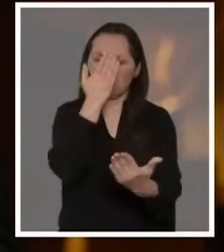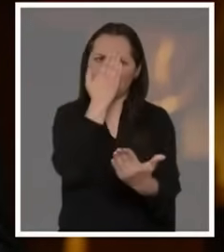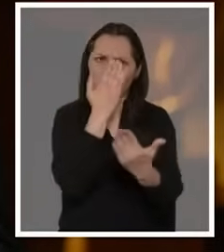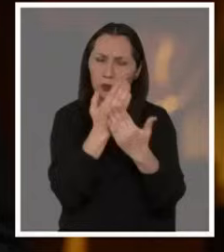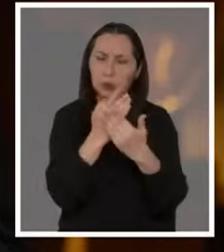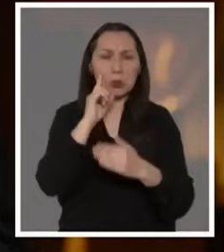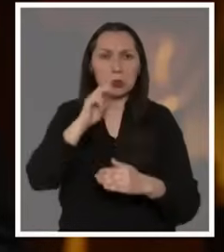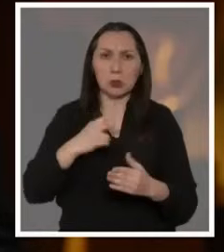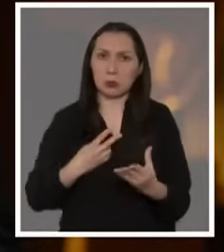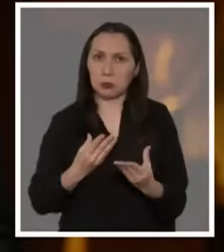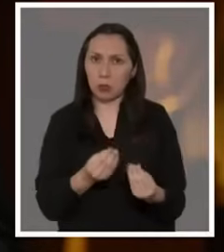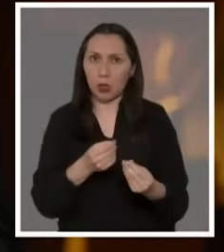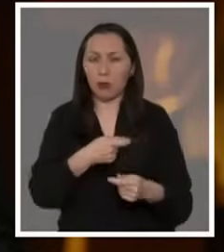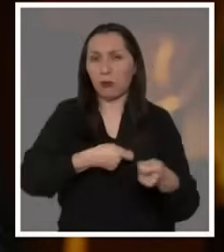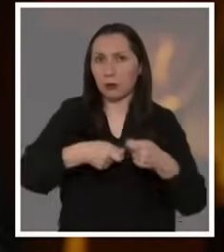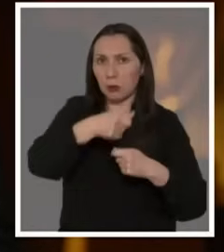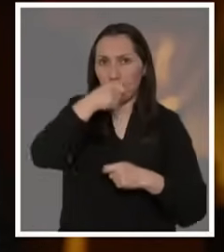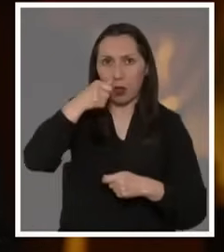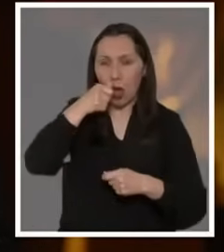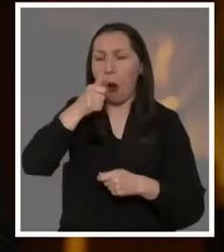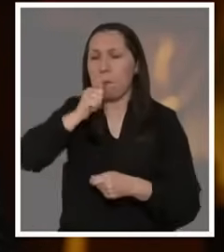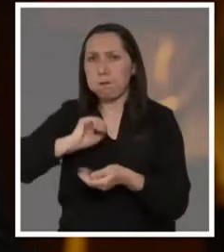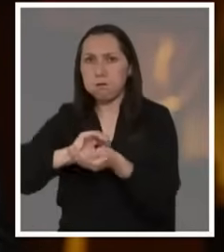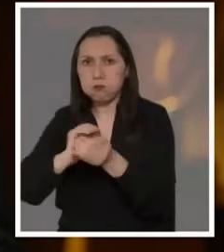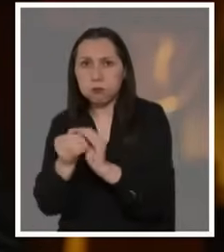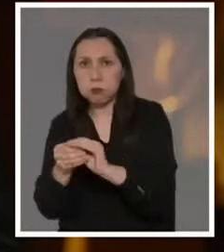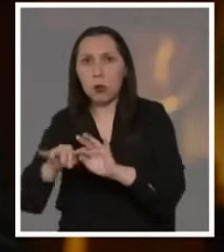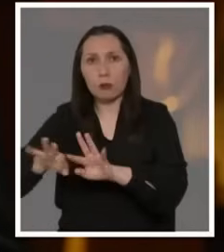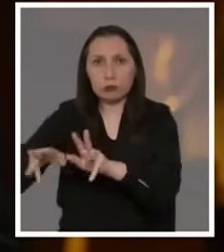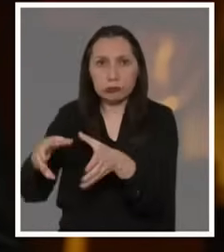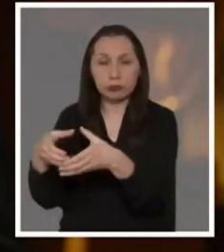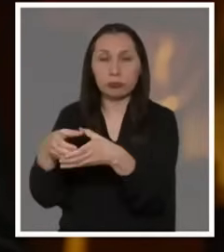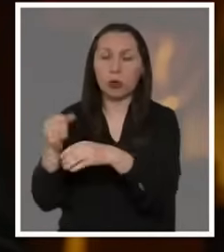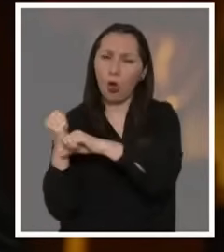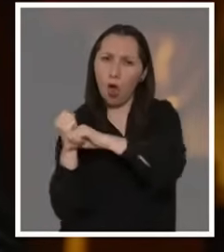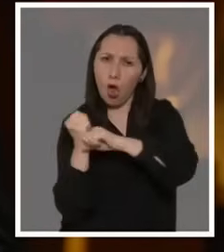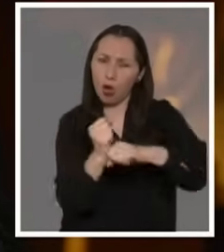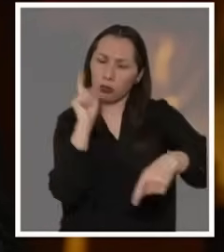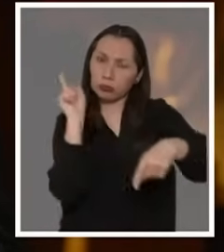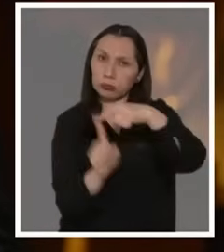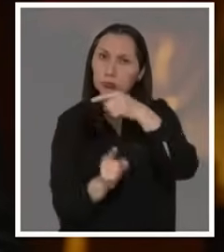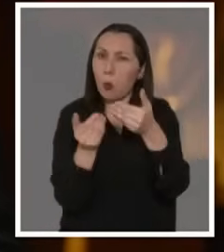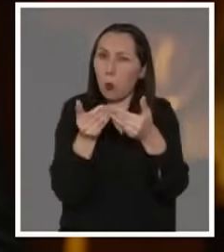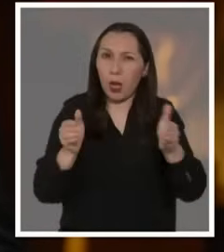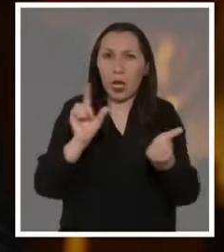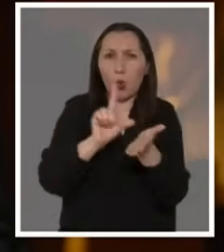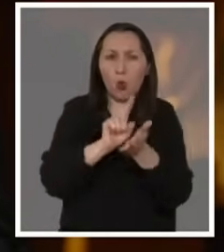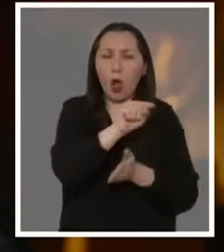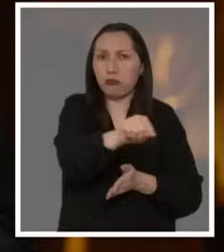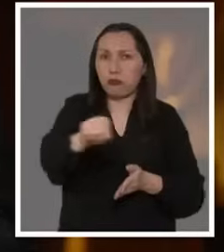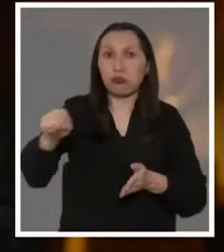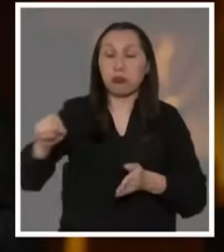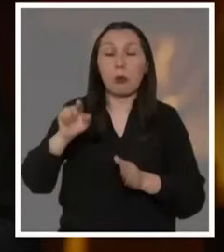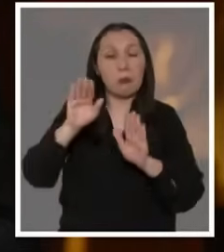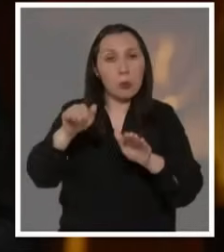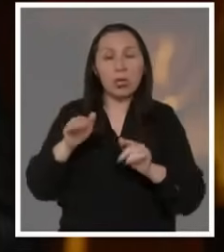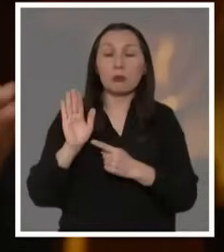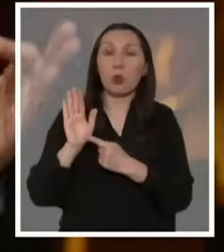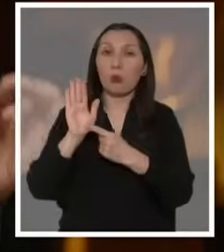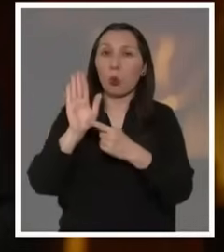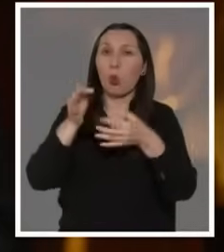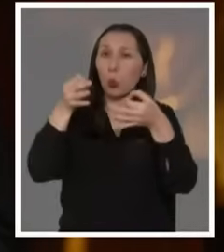sin titubeos al narco y al crimen organizado. Y lo seguiremos combatiendo estén donde estén, tal como hemos